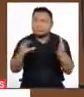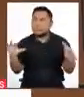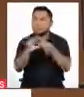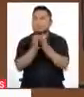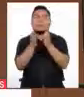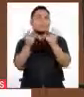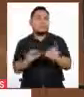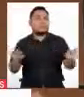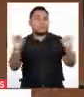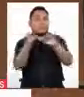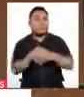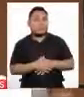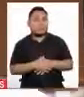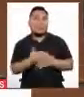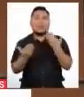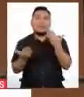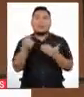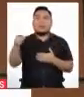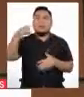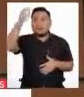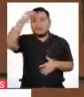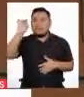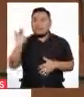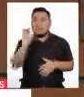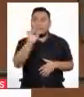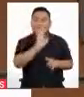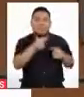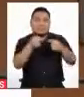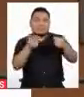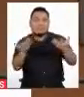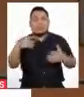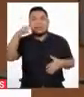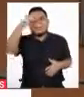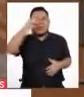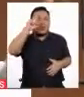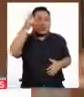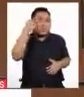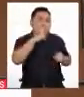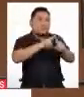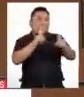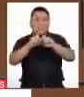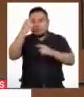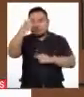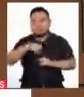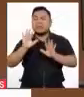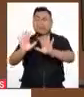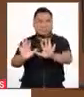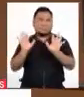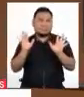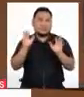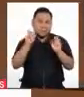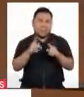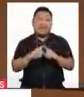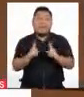importante. Pueden haber diferencias de cualquier otro tipo, pueden haber diferencias políticas, pueden haber diferencias personales, pero